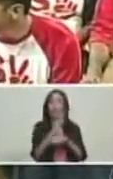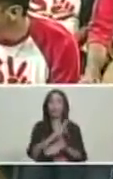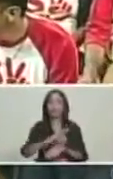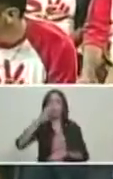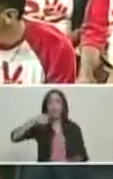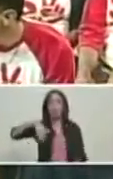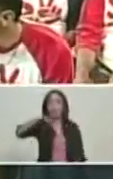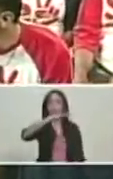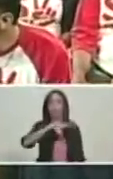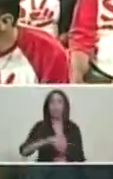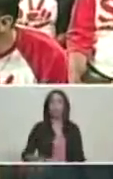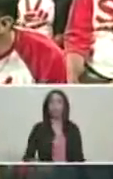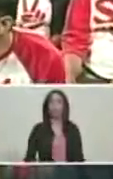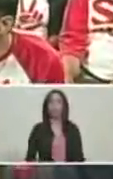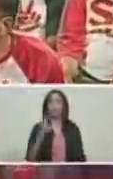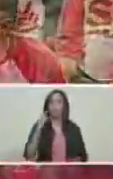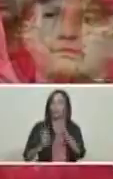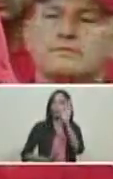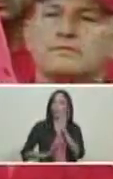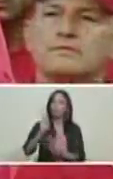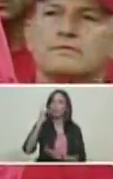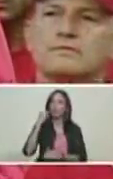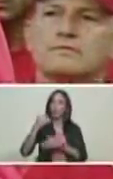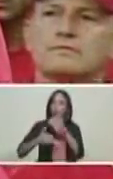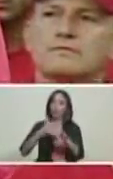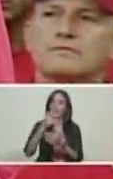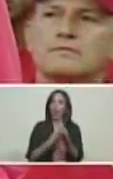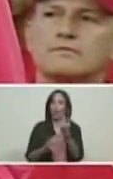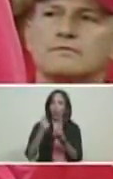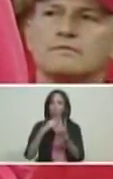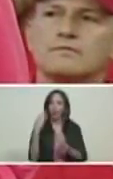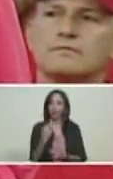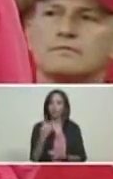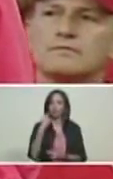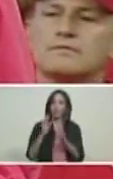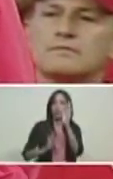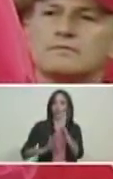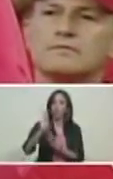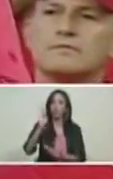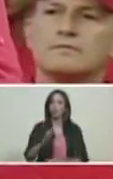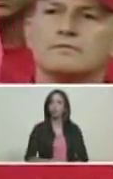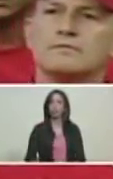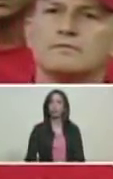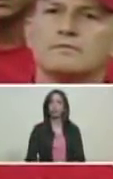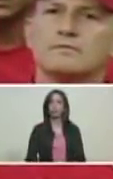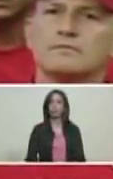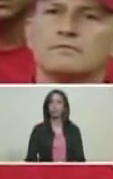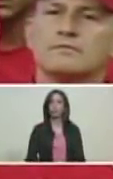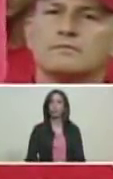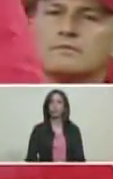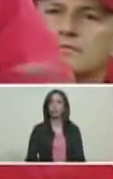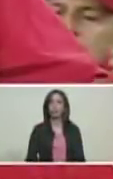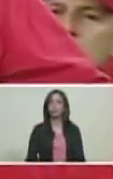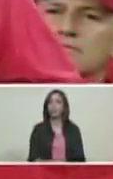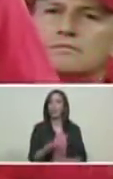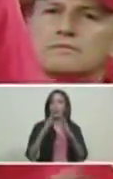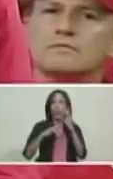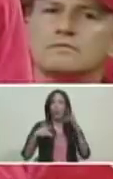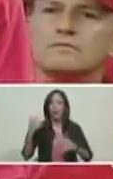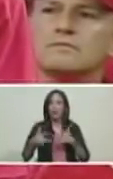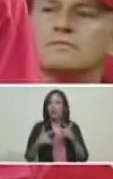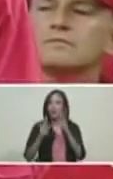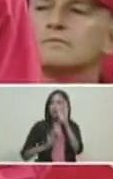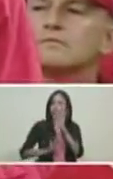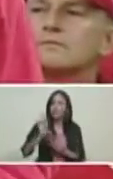pueblo. Tenemos que impulsar la economía, es verdad, tenemos que enfrentar y desarrollar todas las acciones del